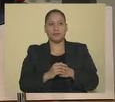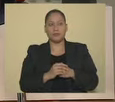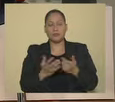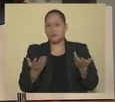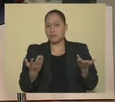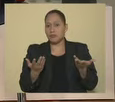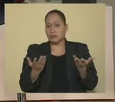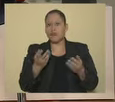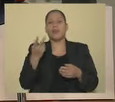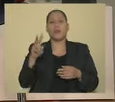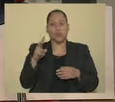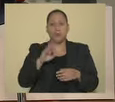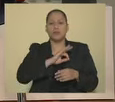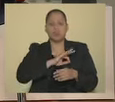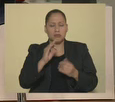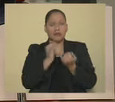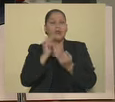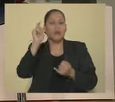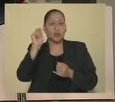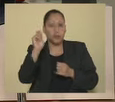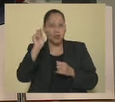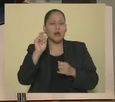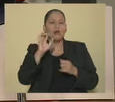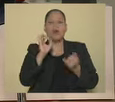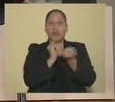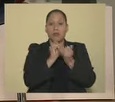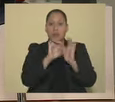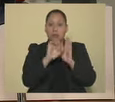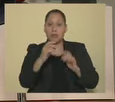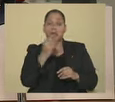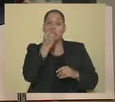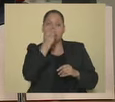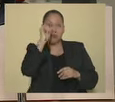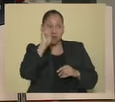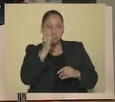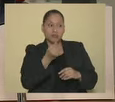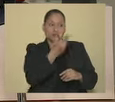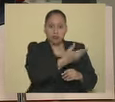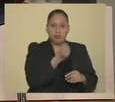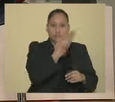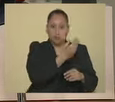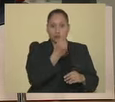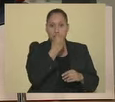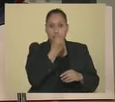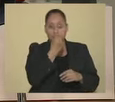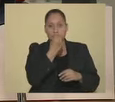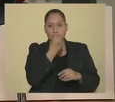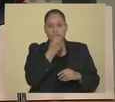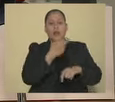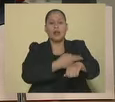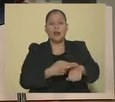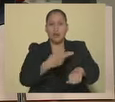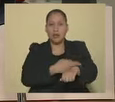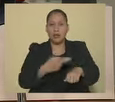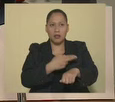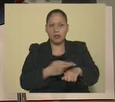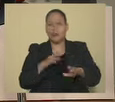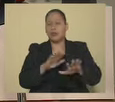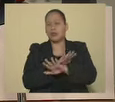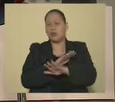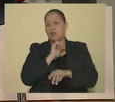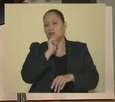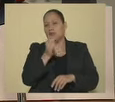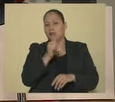abogada. Puede hacer las dos cosas al mismo tiempo. Si tiene que dar pensión alimenticia, los trámites, no cambie nada